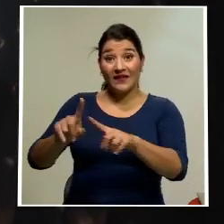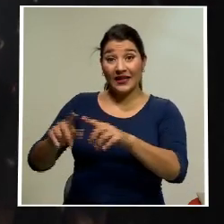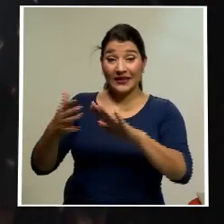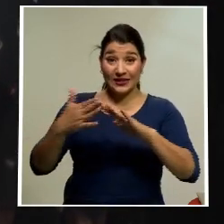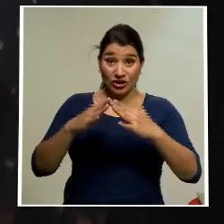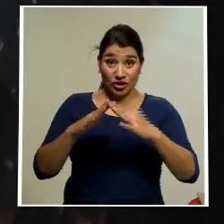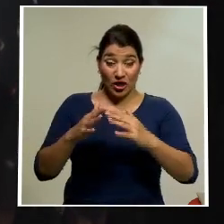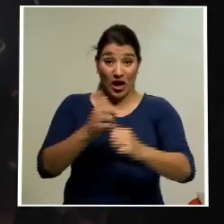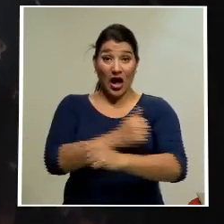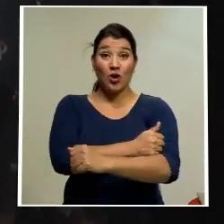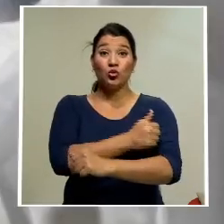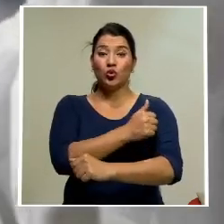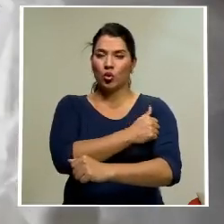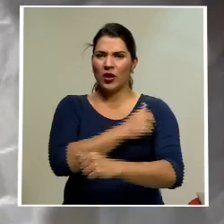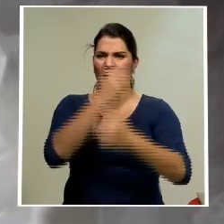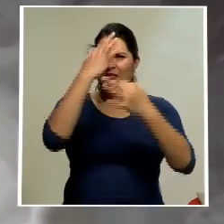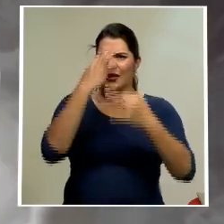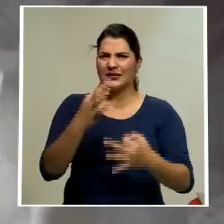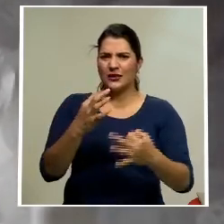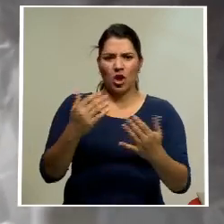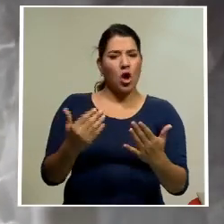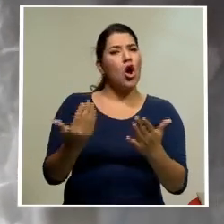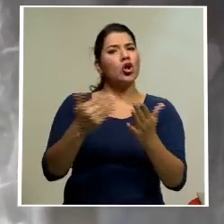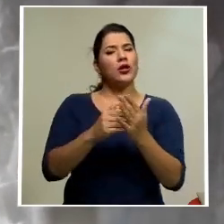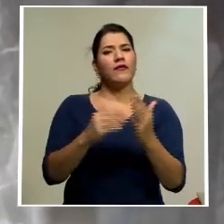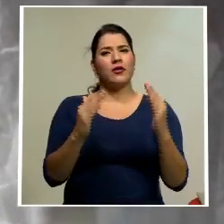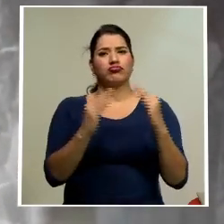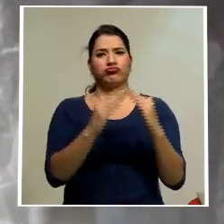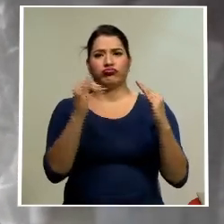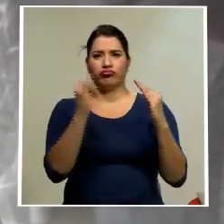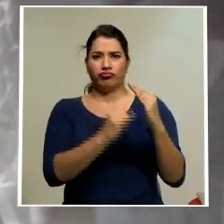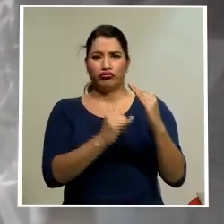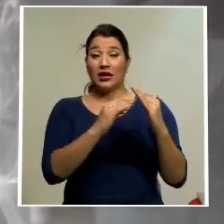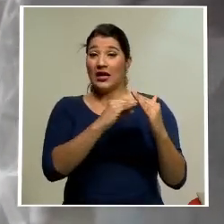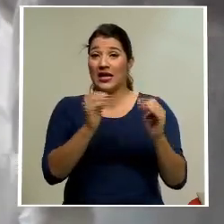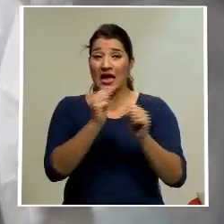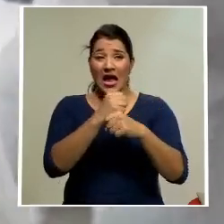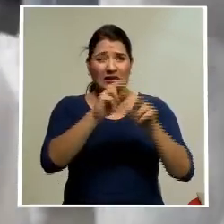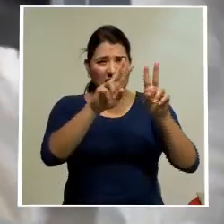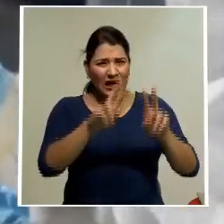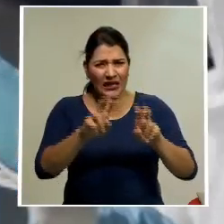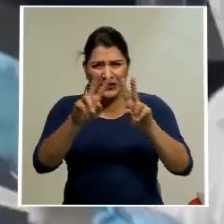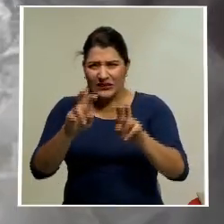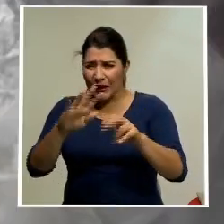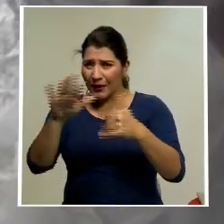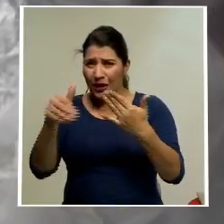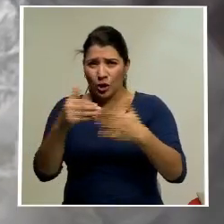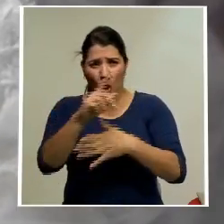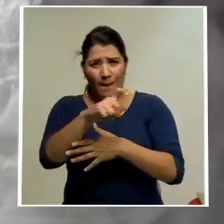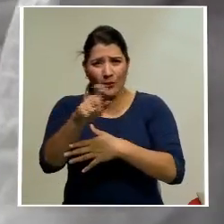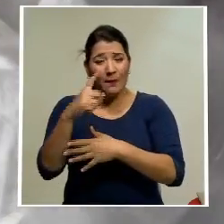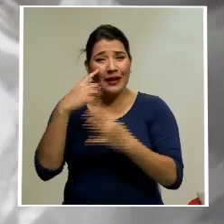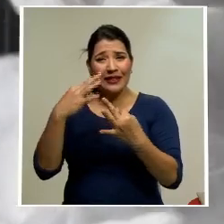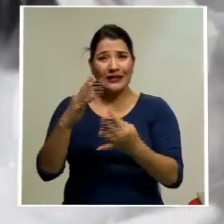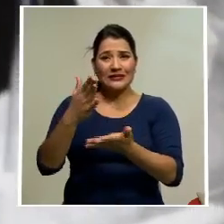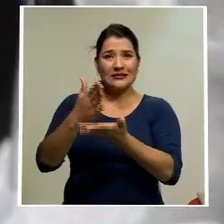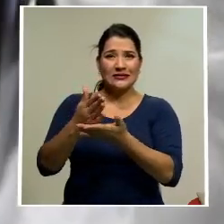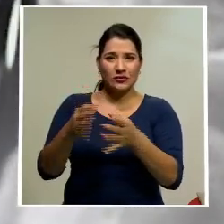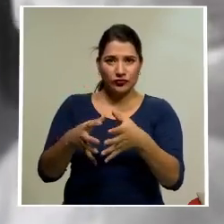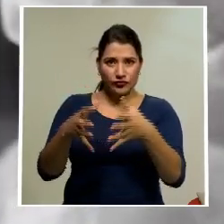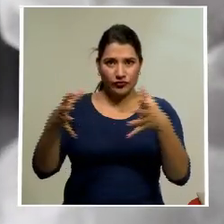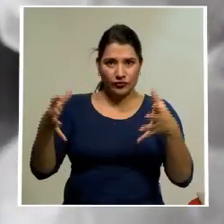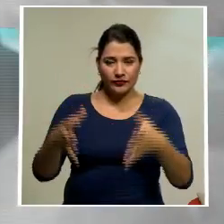las autoridades han resuelto nuevos confinamientos y realizan test masivos para intentar detener los contagios.